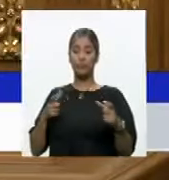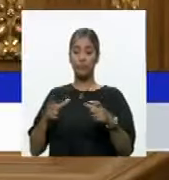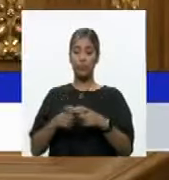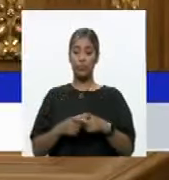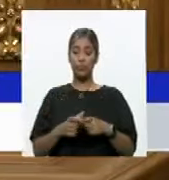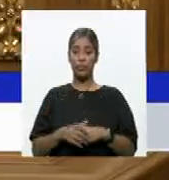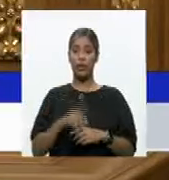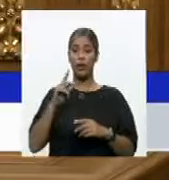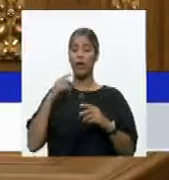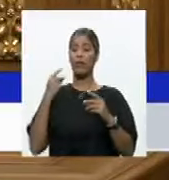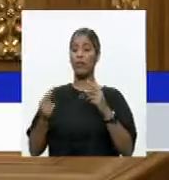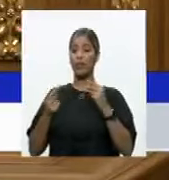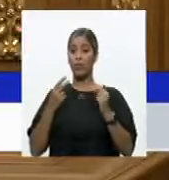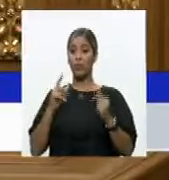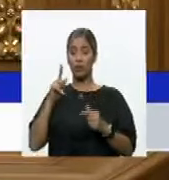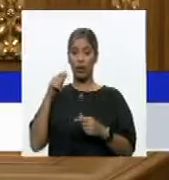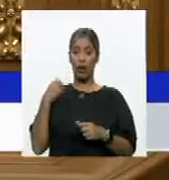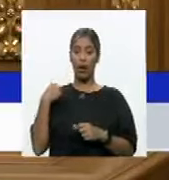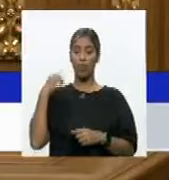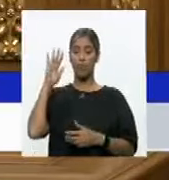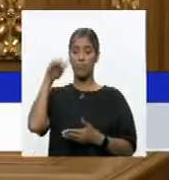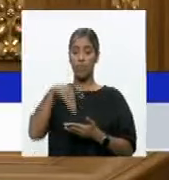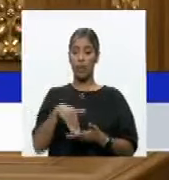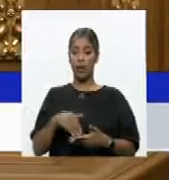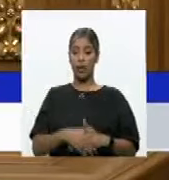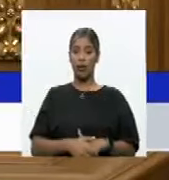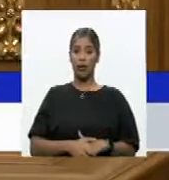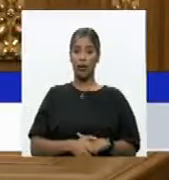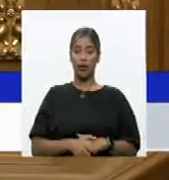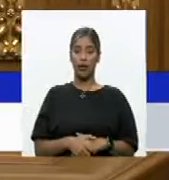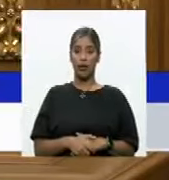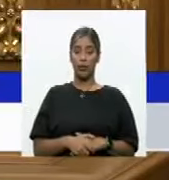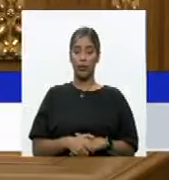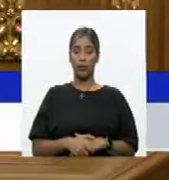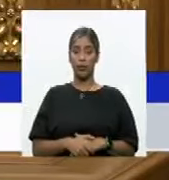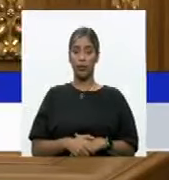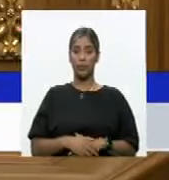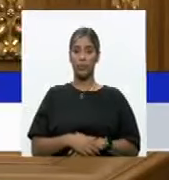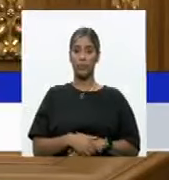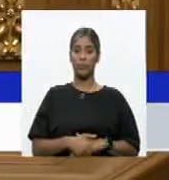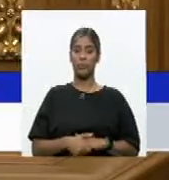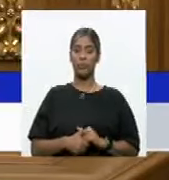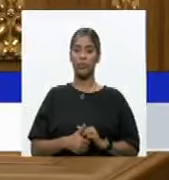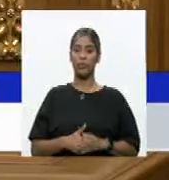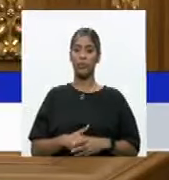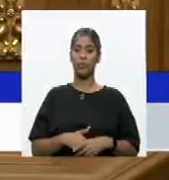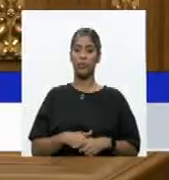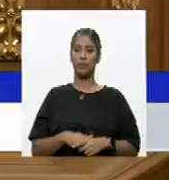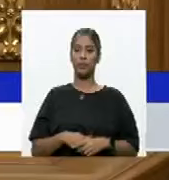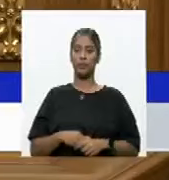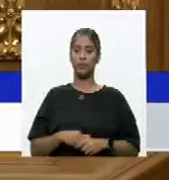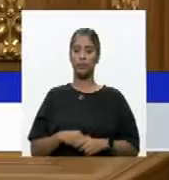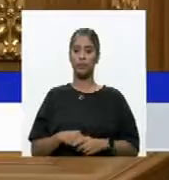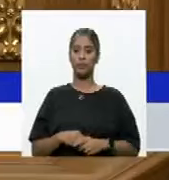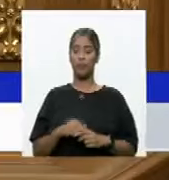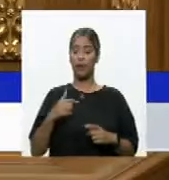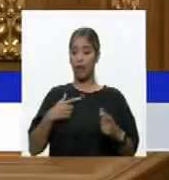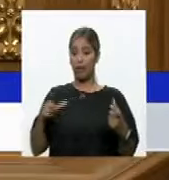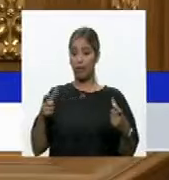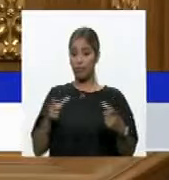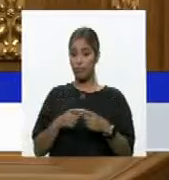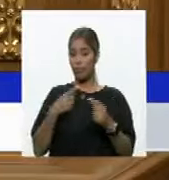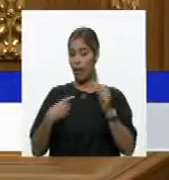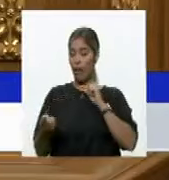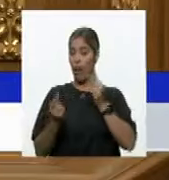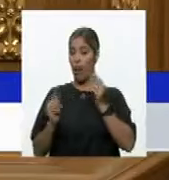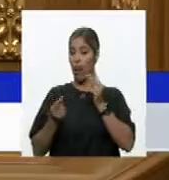una discoteca que hay en Maracay que se llama La Peineta Rota, en Las Delicias. Pero no nos reunimos a bailar, nos reunimos a